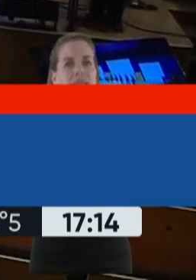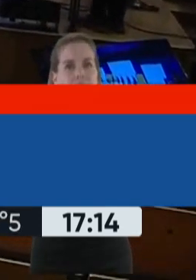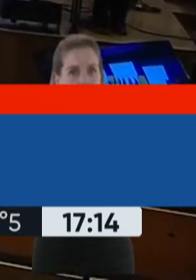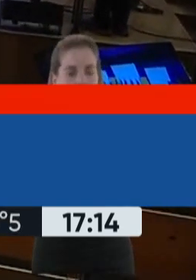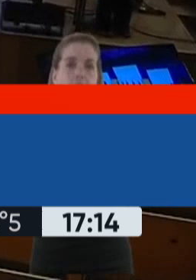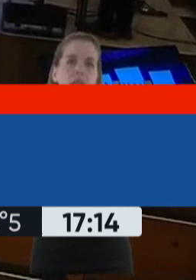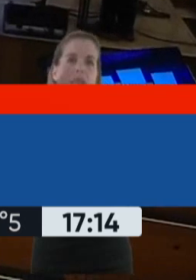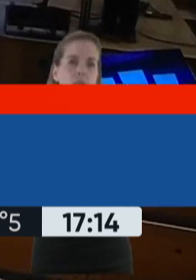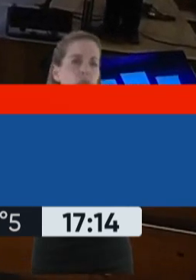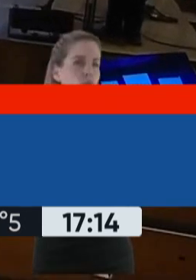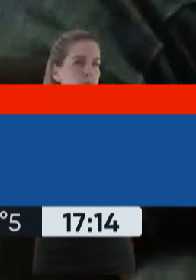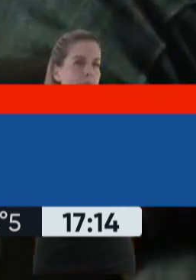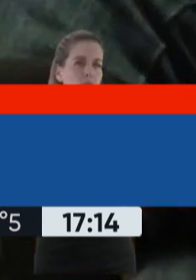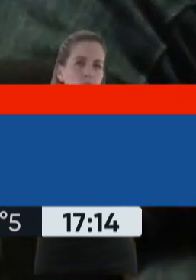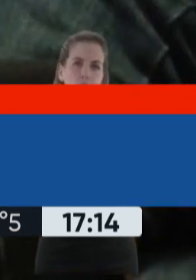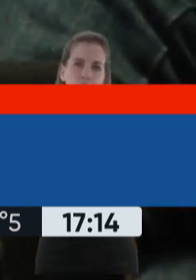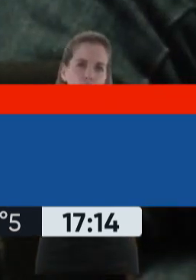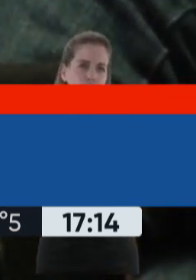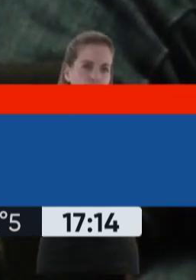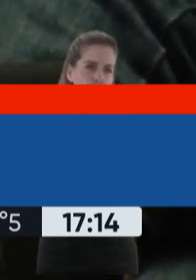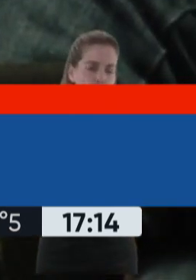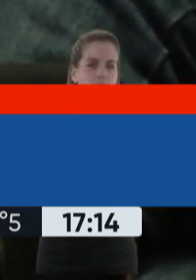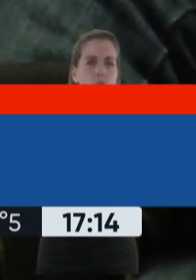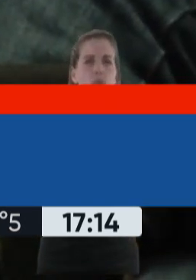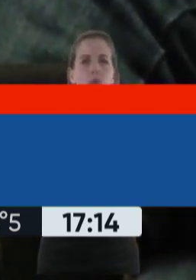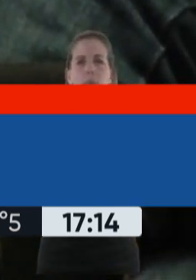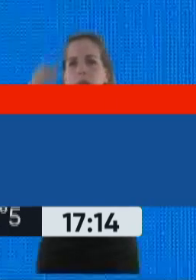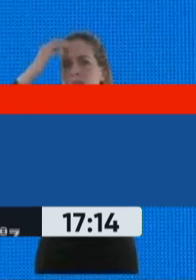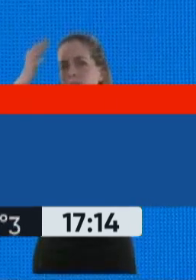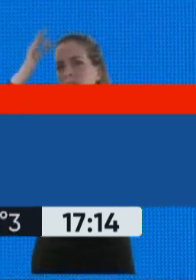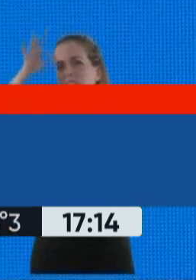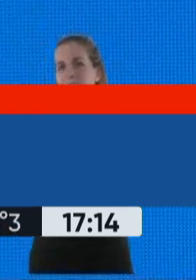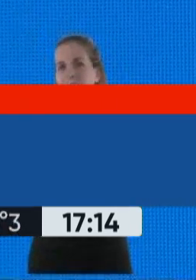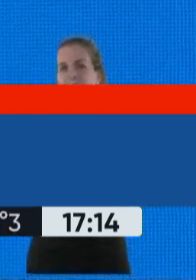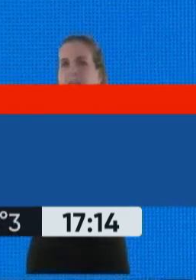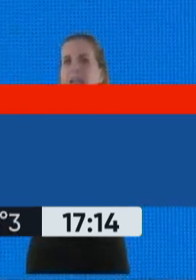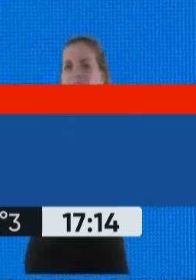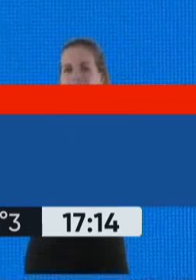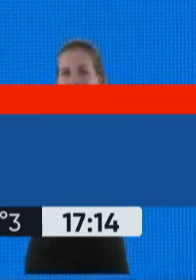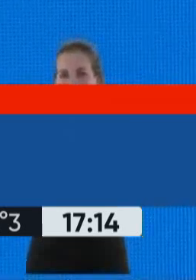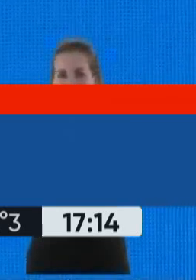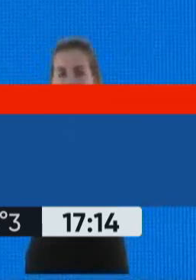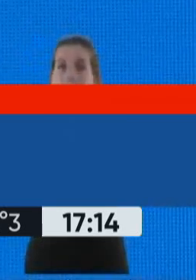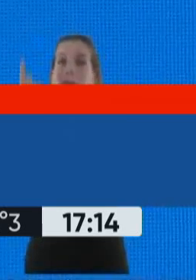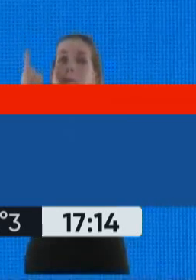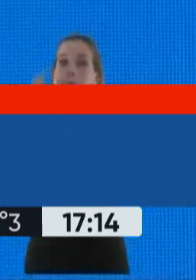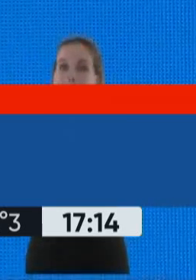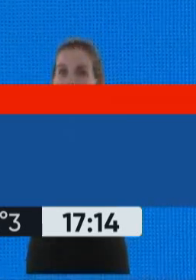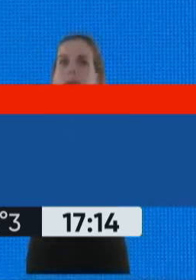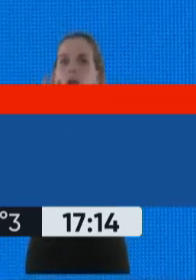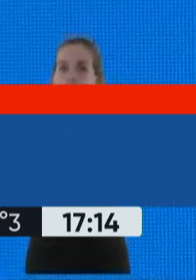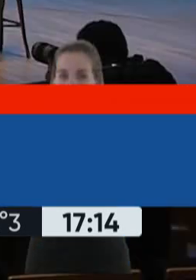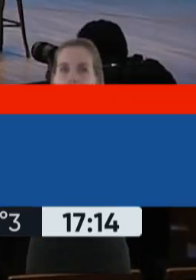camino. Muchos se enfermaron también. Pero como dice Víctor Heredia, aquí está, aquí estamos,